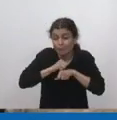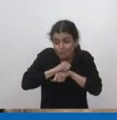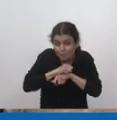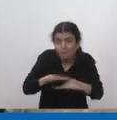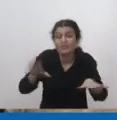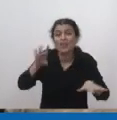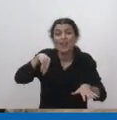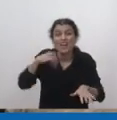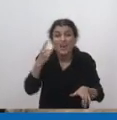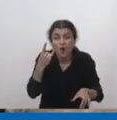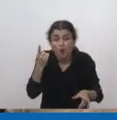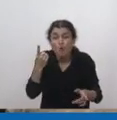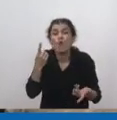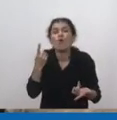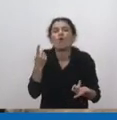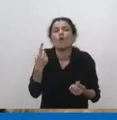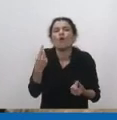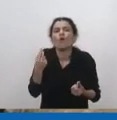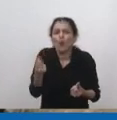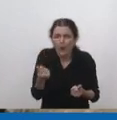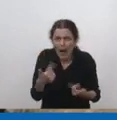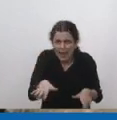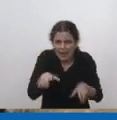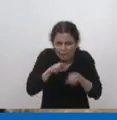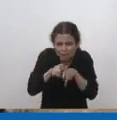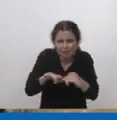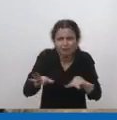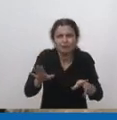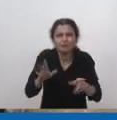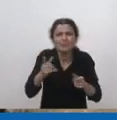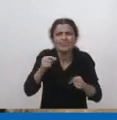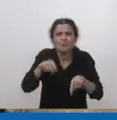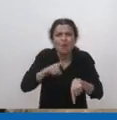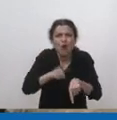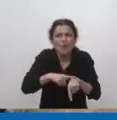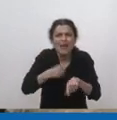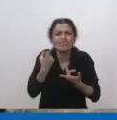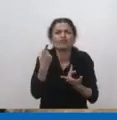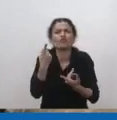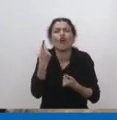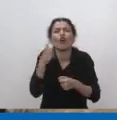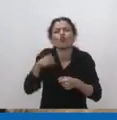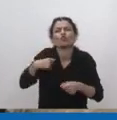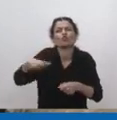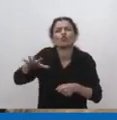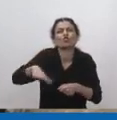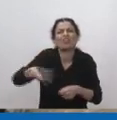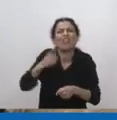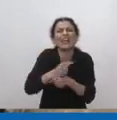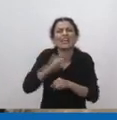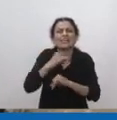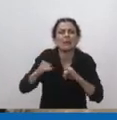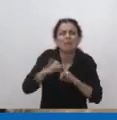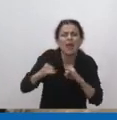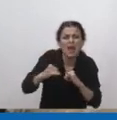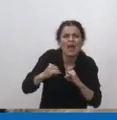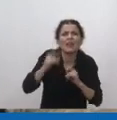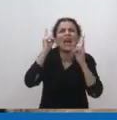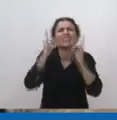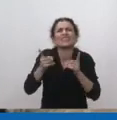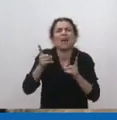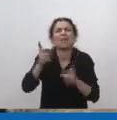negativo que se está produciendo en la clase media y en los sectores